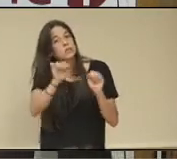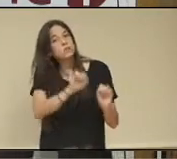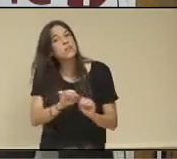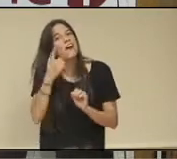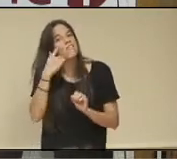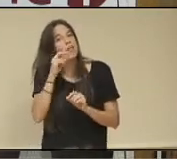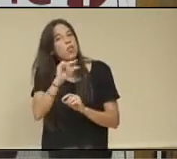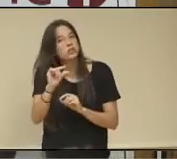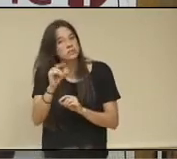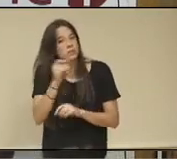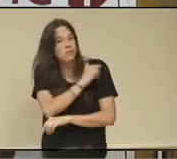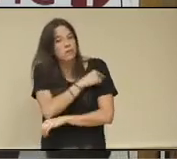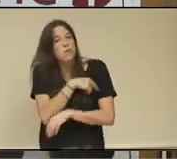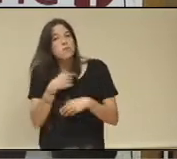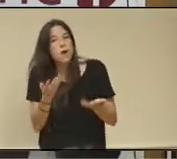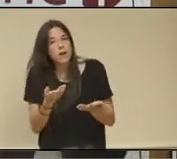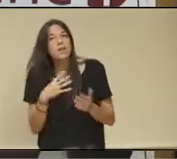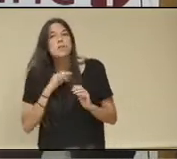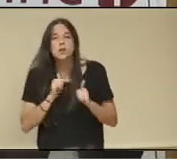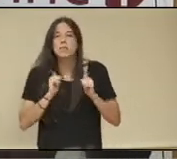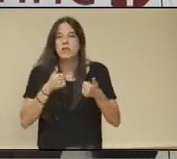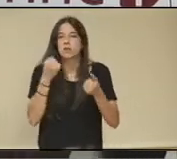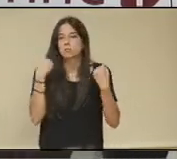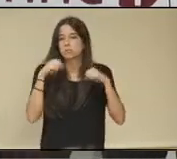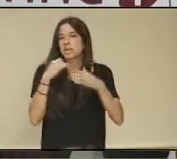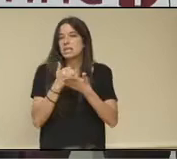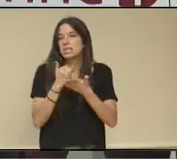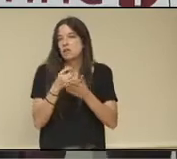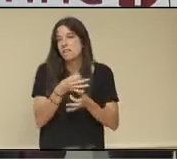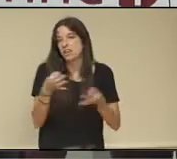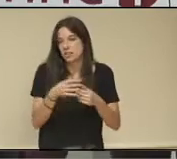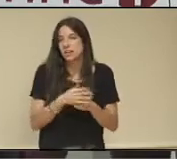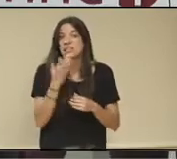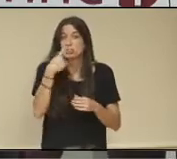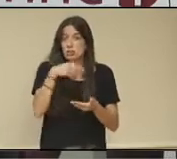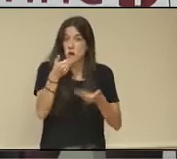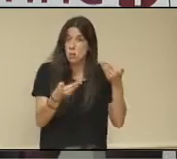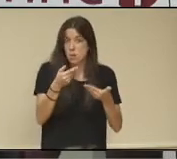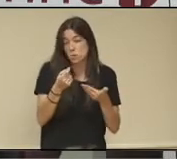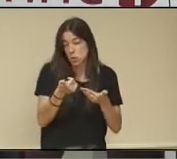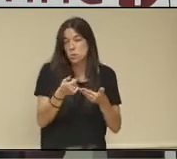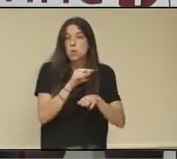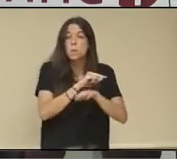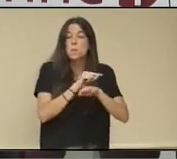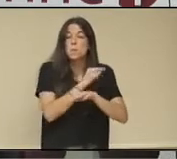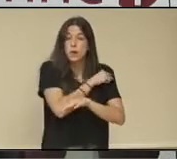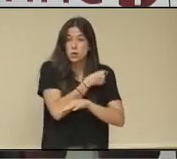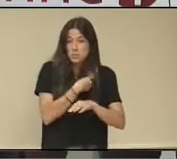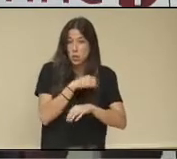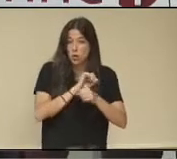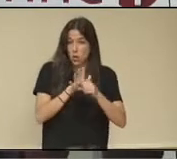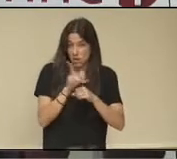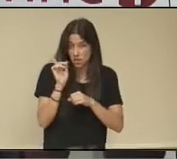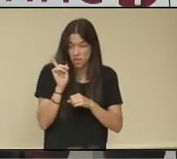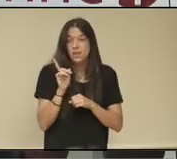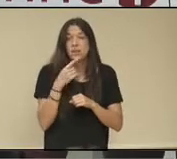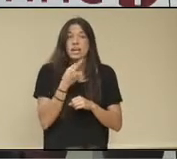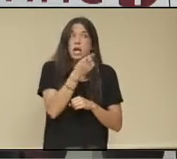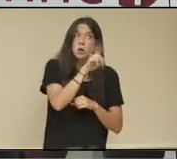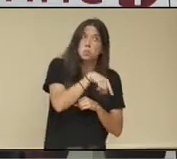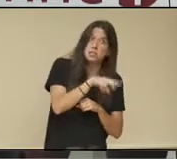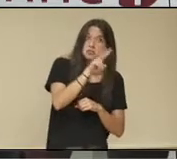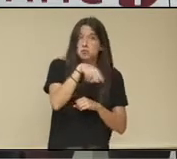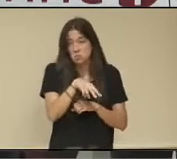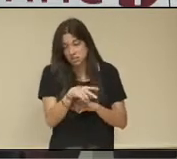la dosis y entrar en los ensayos de eficacia. Si nos comparamos un poco con las vacunas de COVID, que en 1 o 2 meses